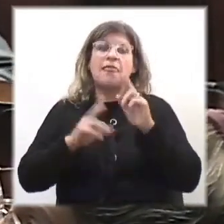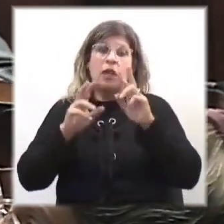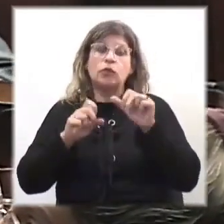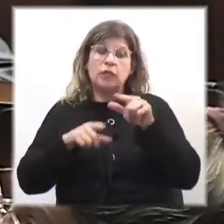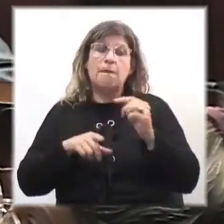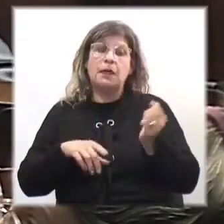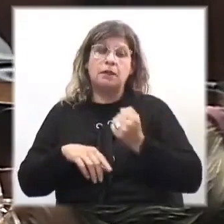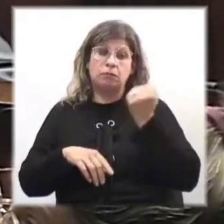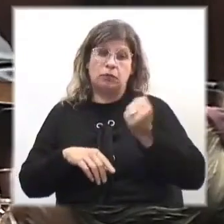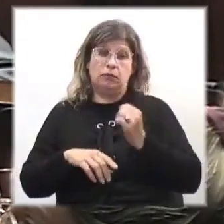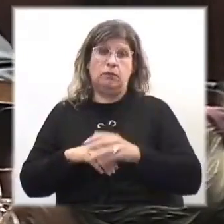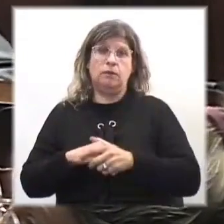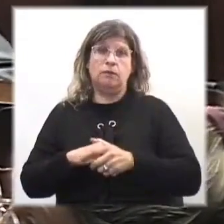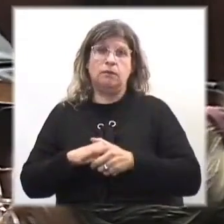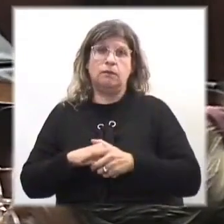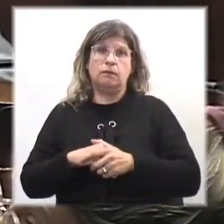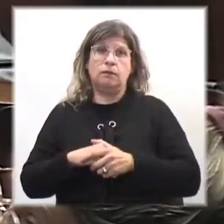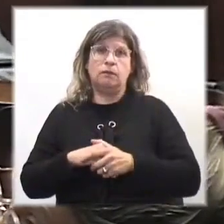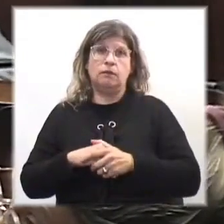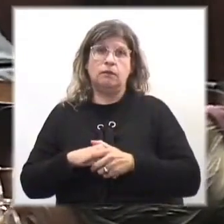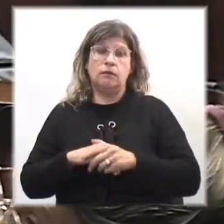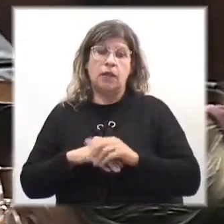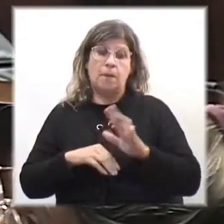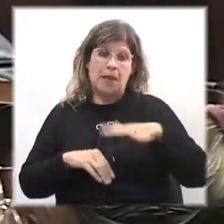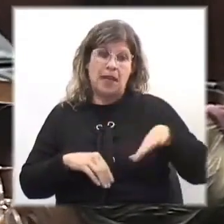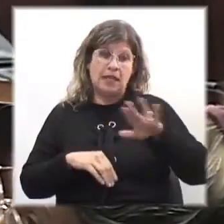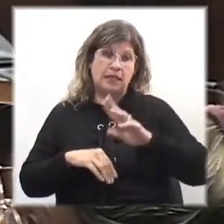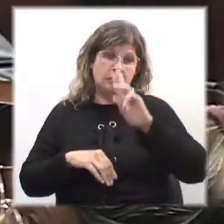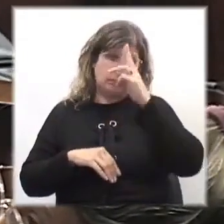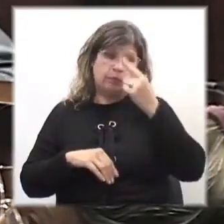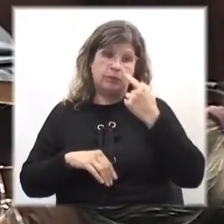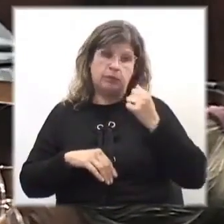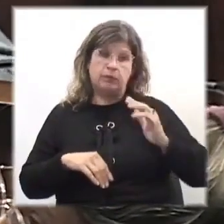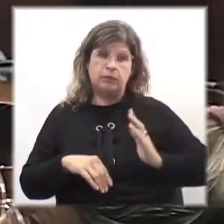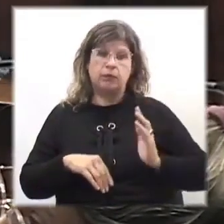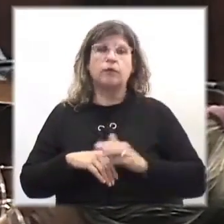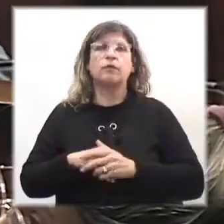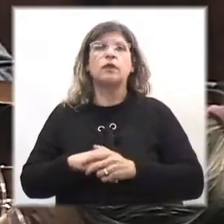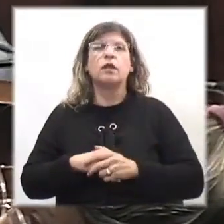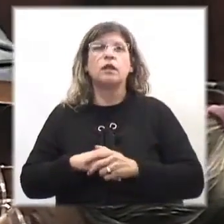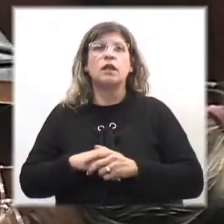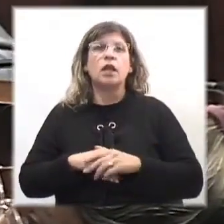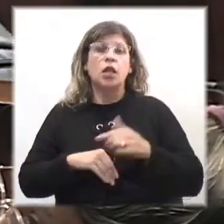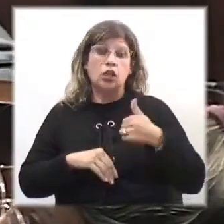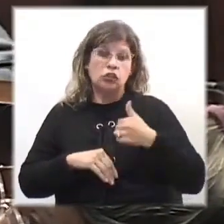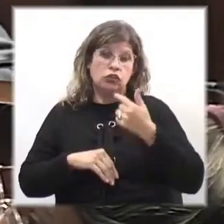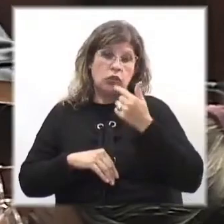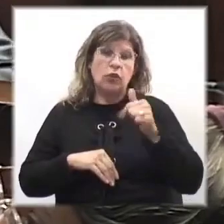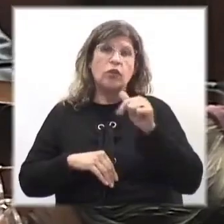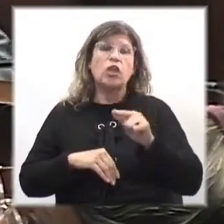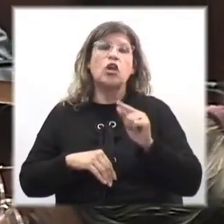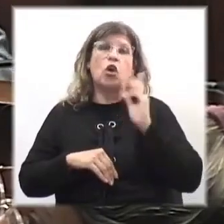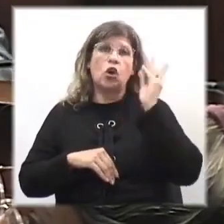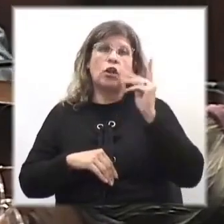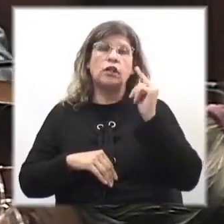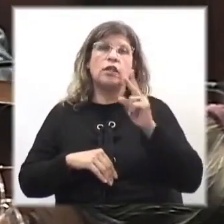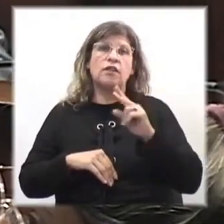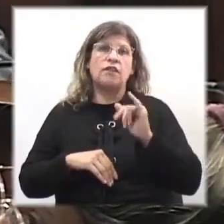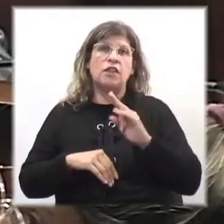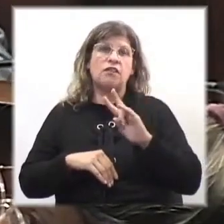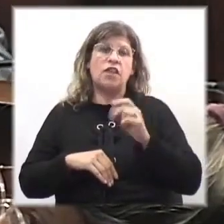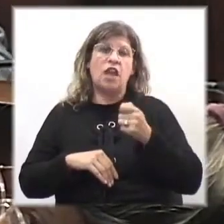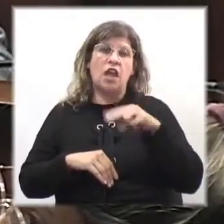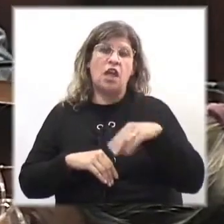sustancial para los uruguayos y uruguayas Y yo destaco que el diputado viviano haya